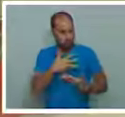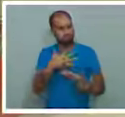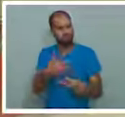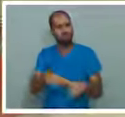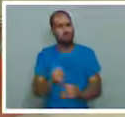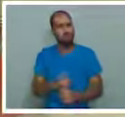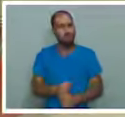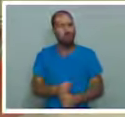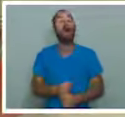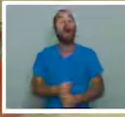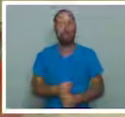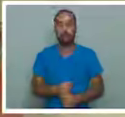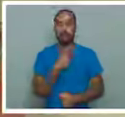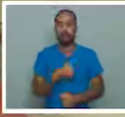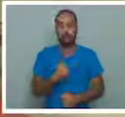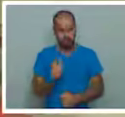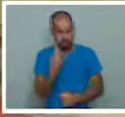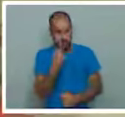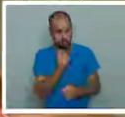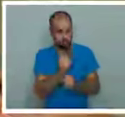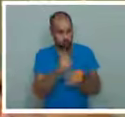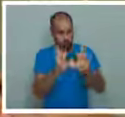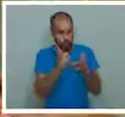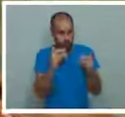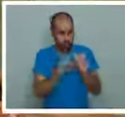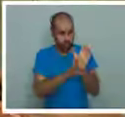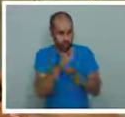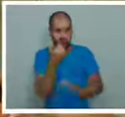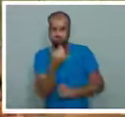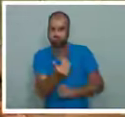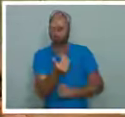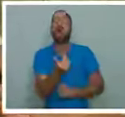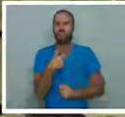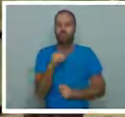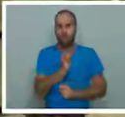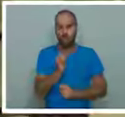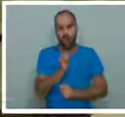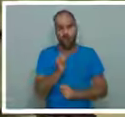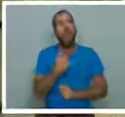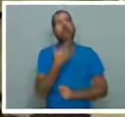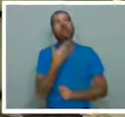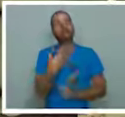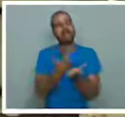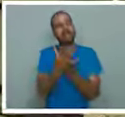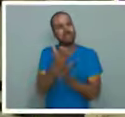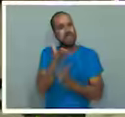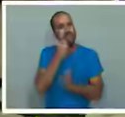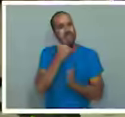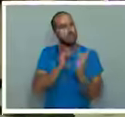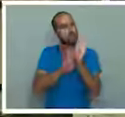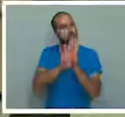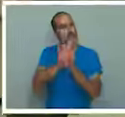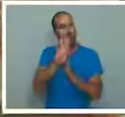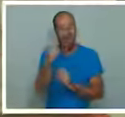me exige un poco más aquí vemos cómo salen animales de alto valor genético cada vez que se